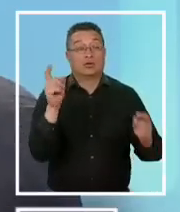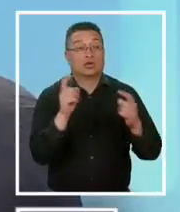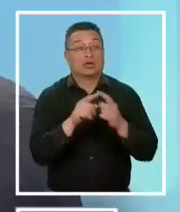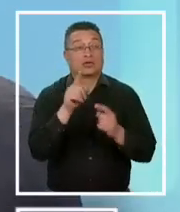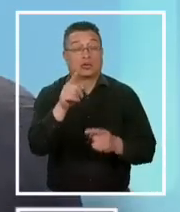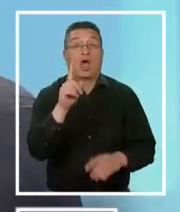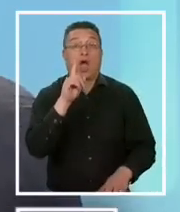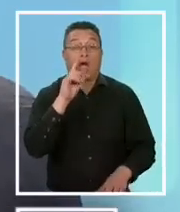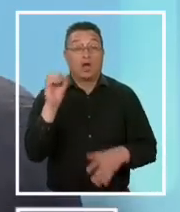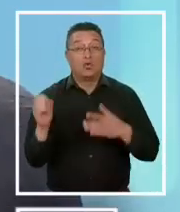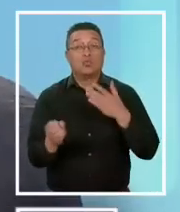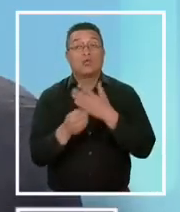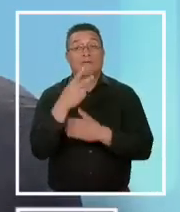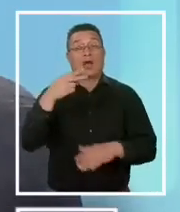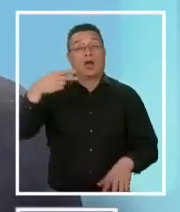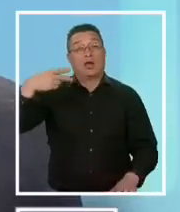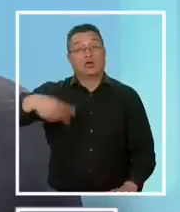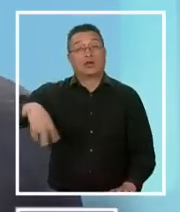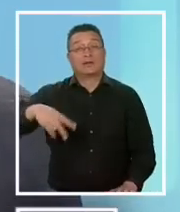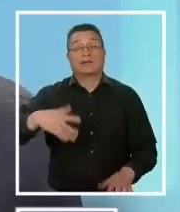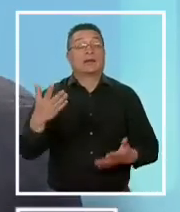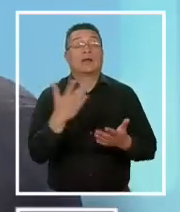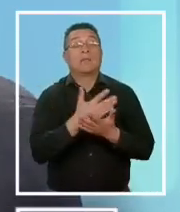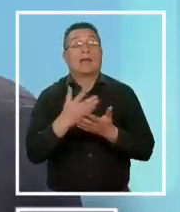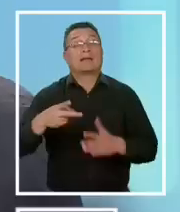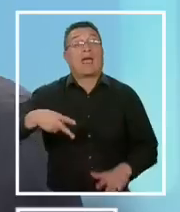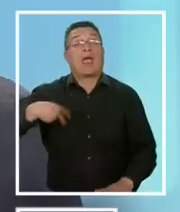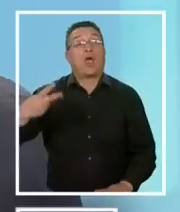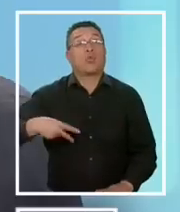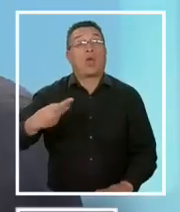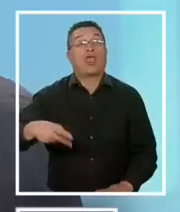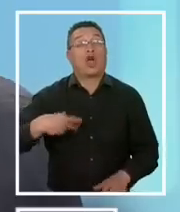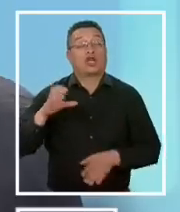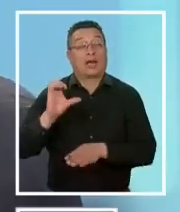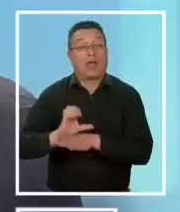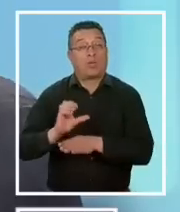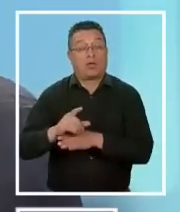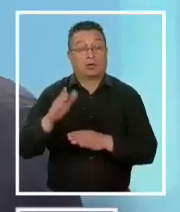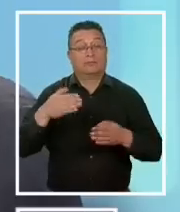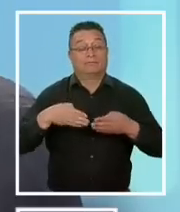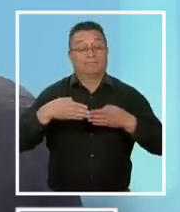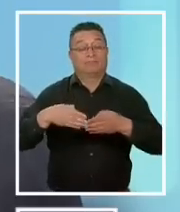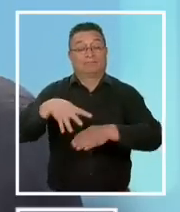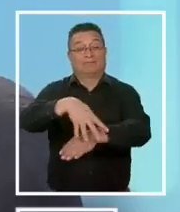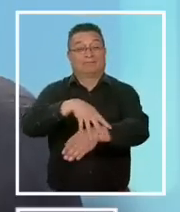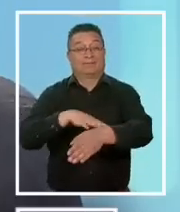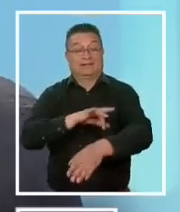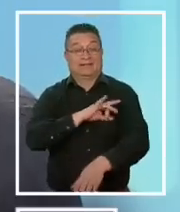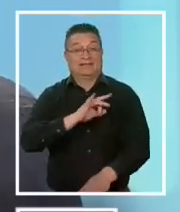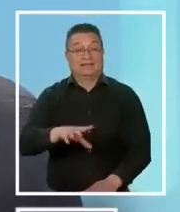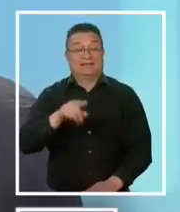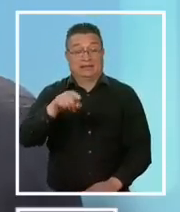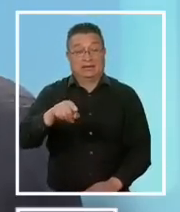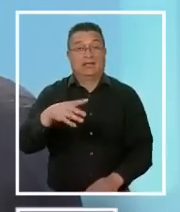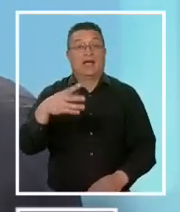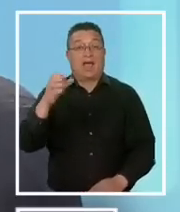porque entiendo que hay novedades respecto de lo que ocurrió en Ecuador con esta con este Marino chileno que fue fusionó la armada que fue liberado